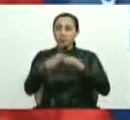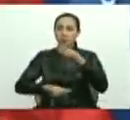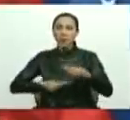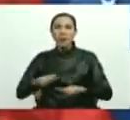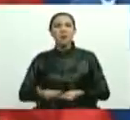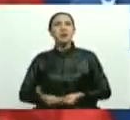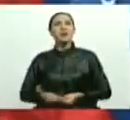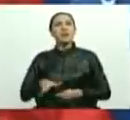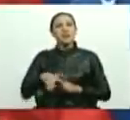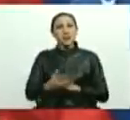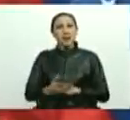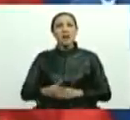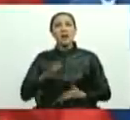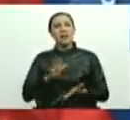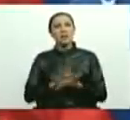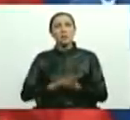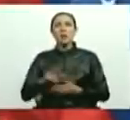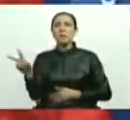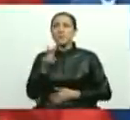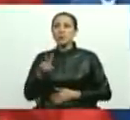la seguridad del país.